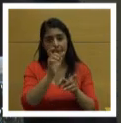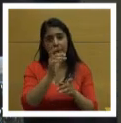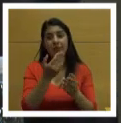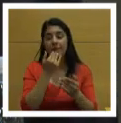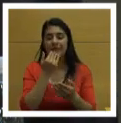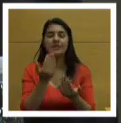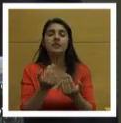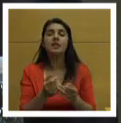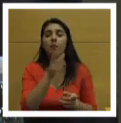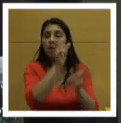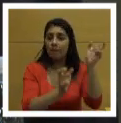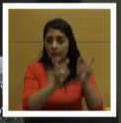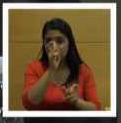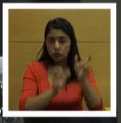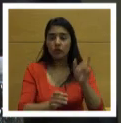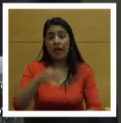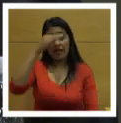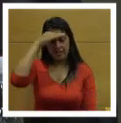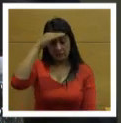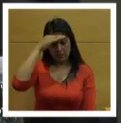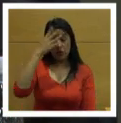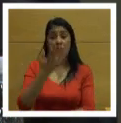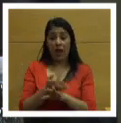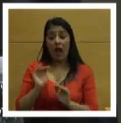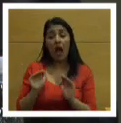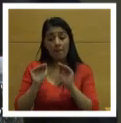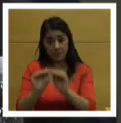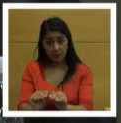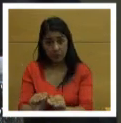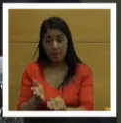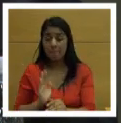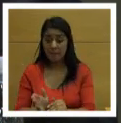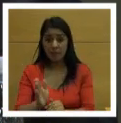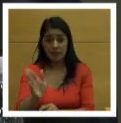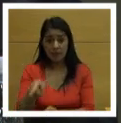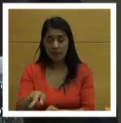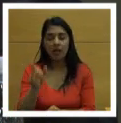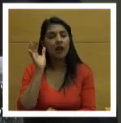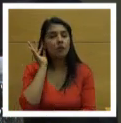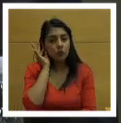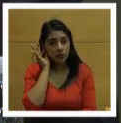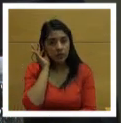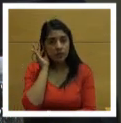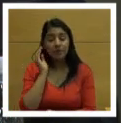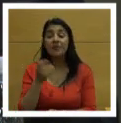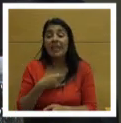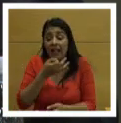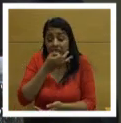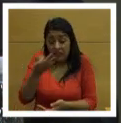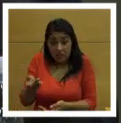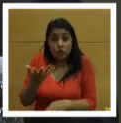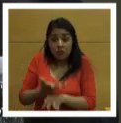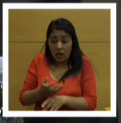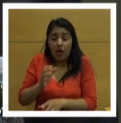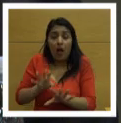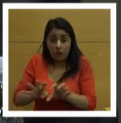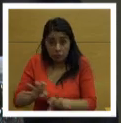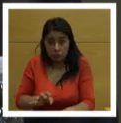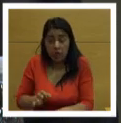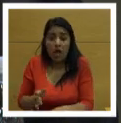de apoyo permanente a las mujeres que han ejercido su derecho de hacer cesar acciones que vulneran su humanidad y dignidad.